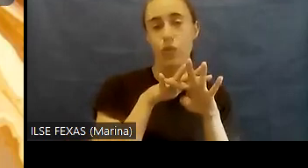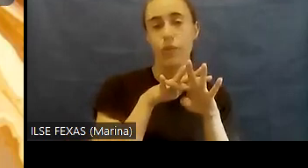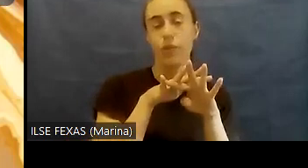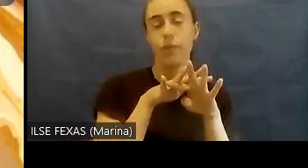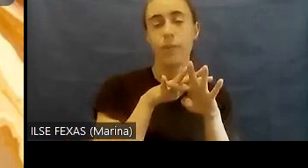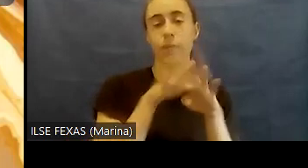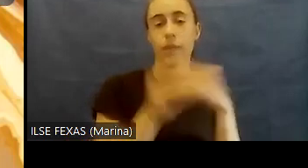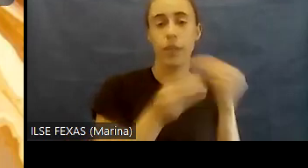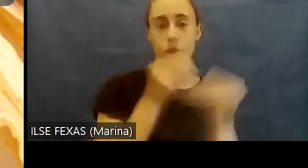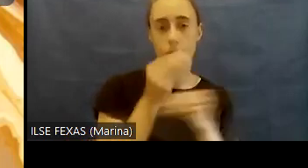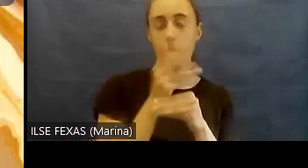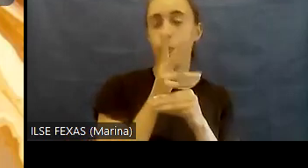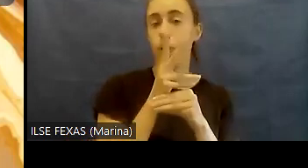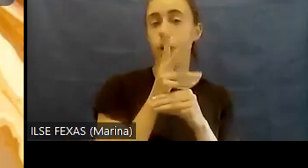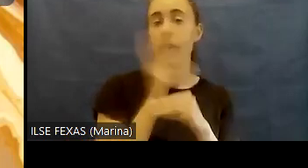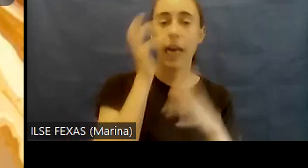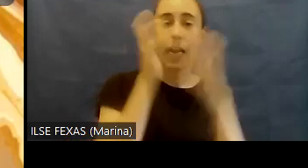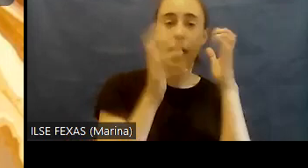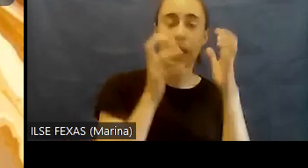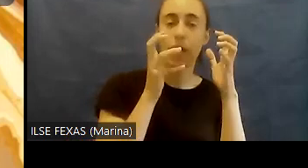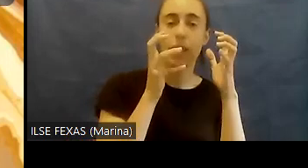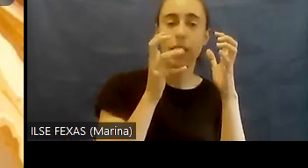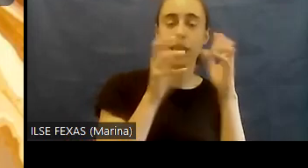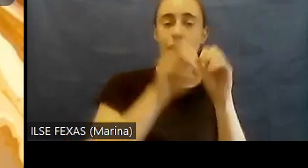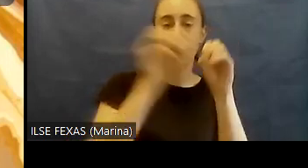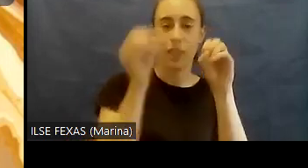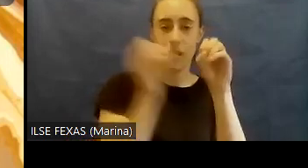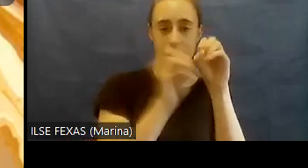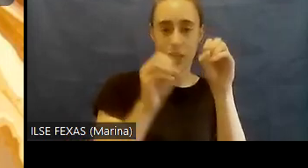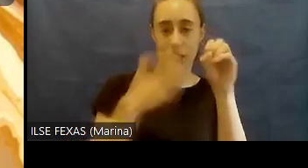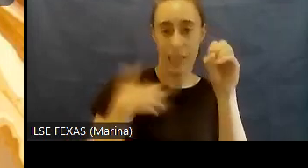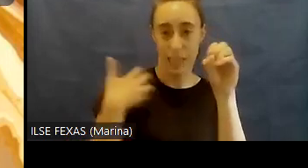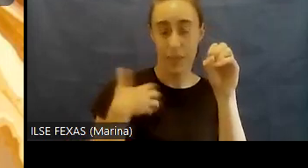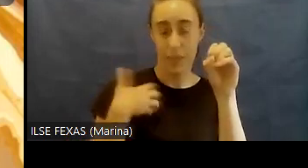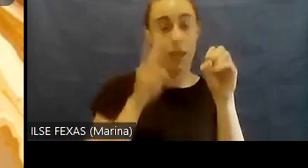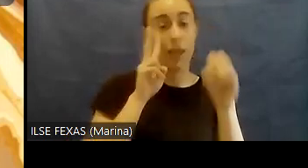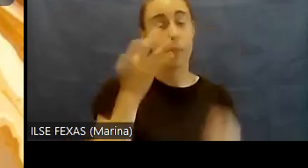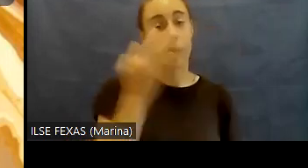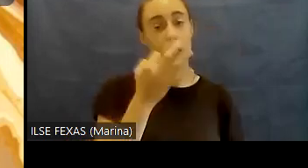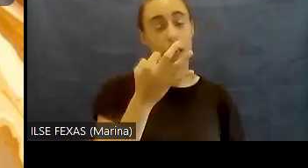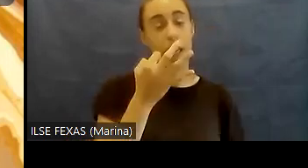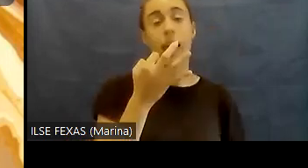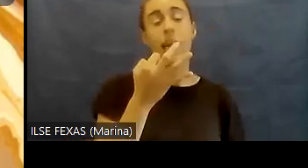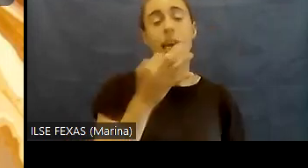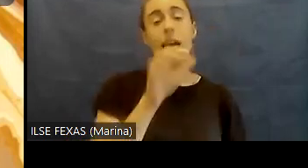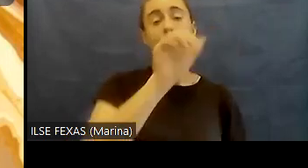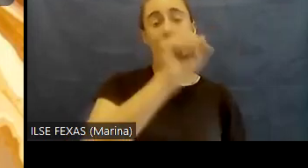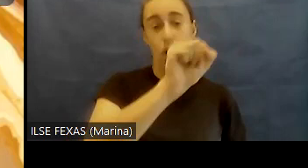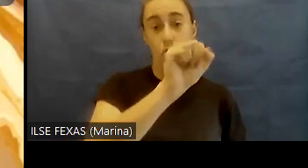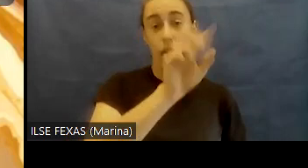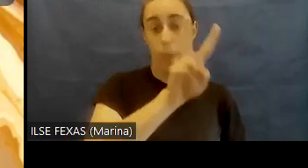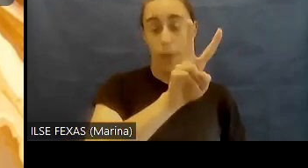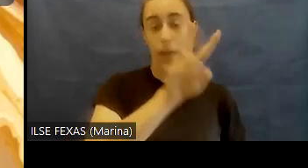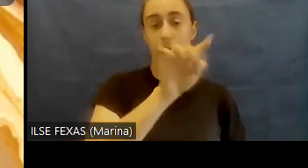de animalitos con síndrome de intestino irritable, y se ha visto que el gel de aloe vera actúa